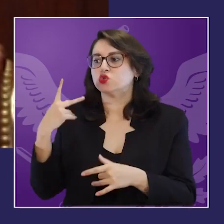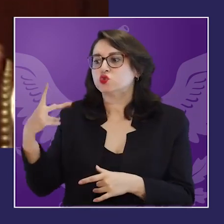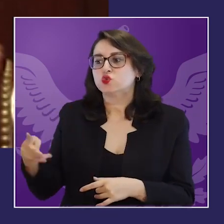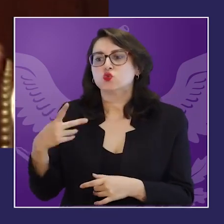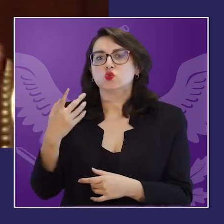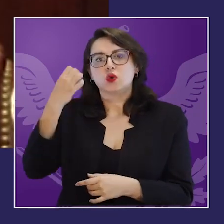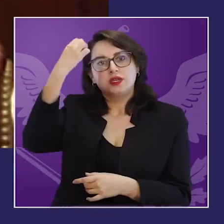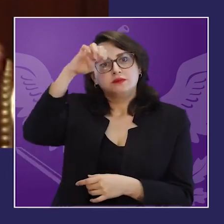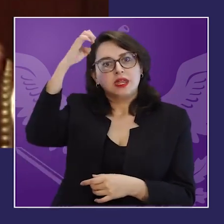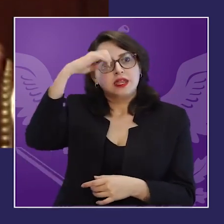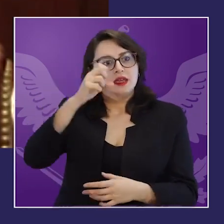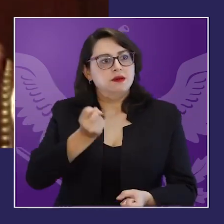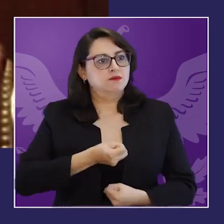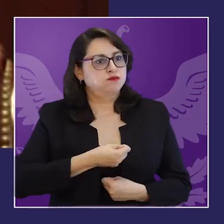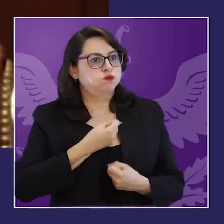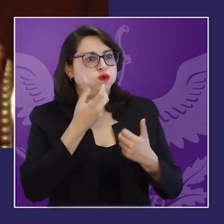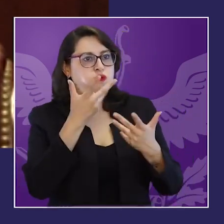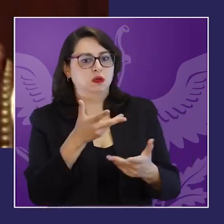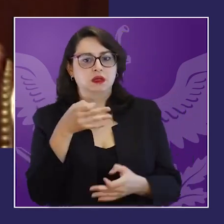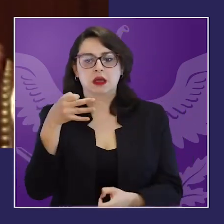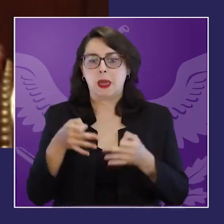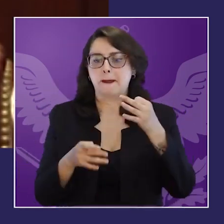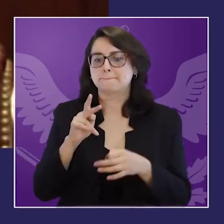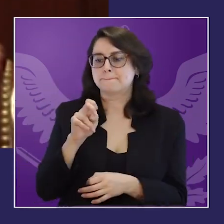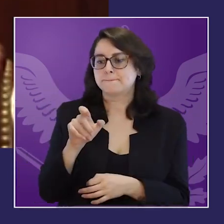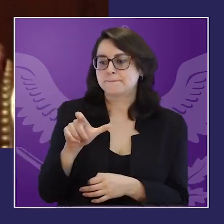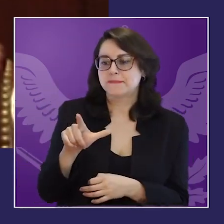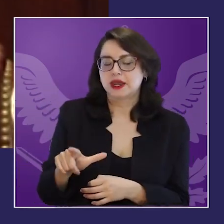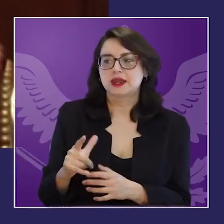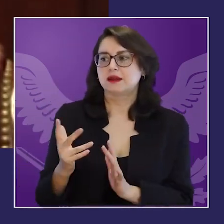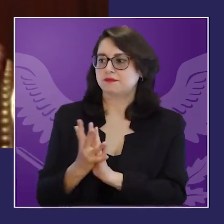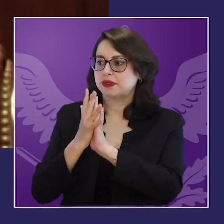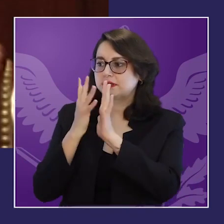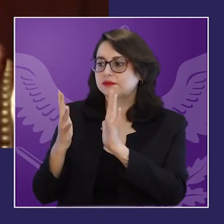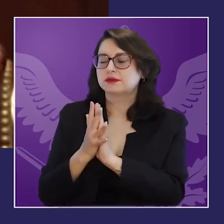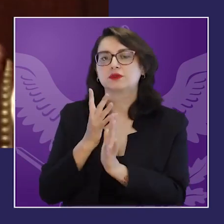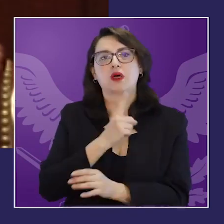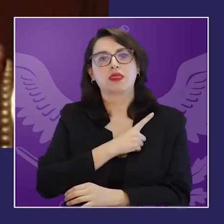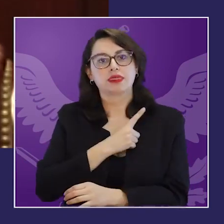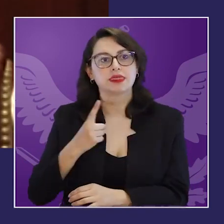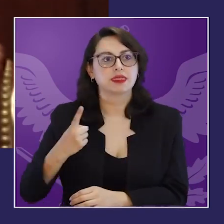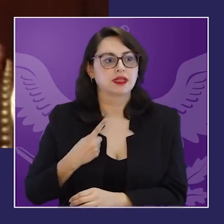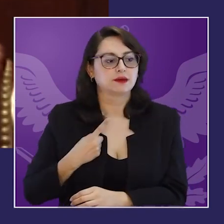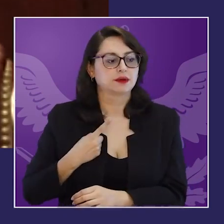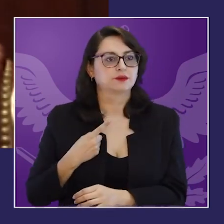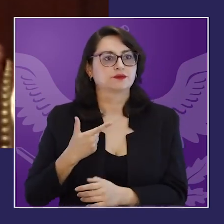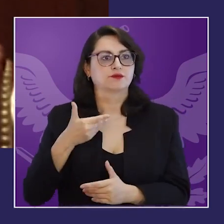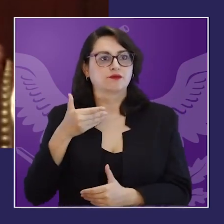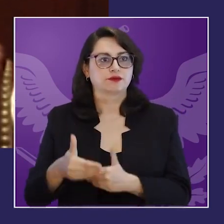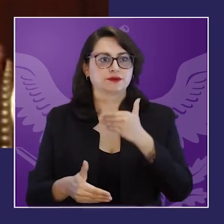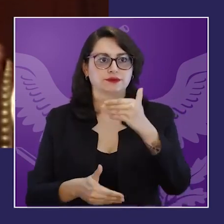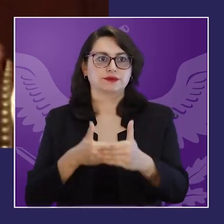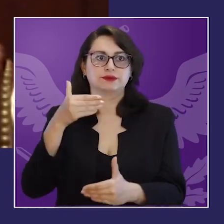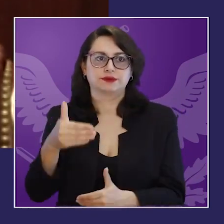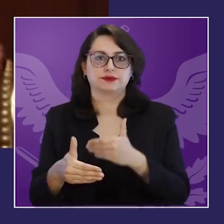y modular, pero fundamentalmente para tener claro que un proceso penal no se niega a